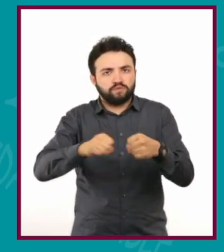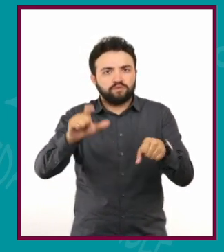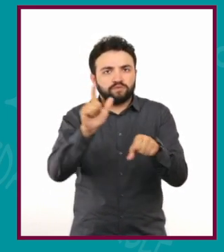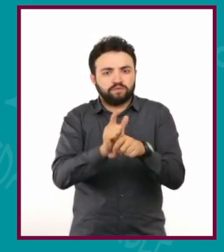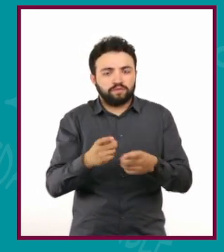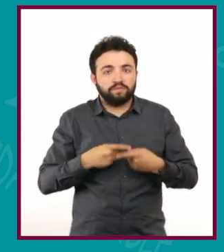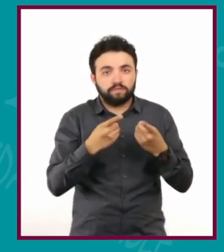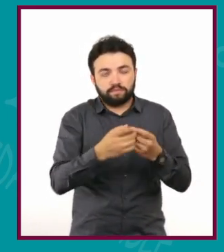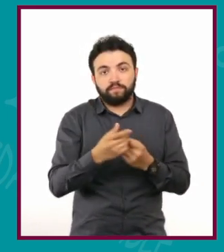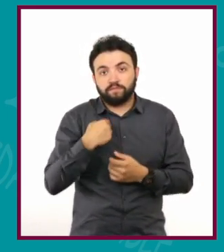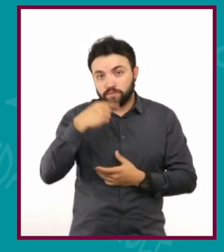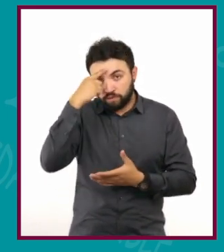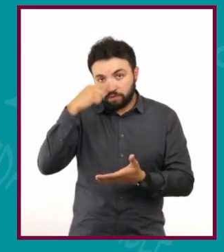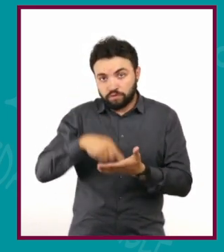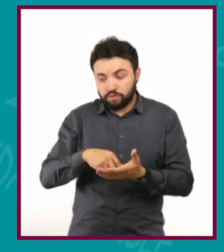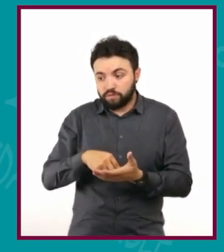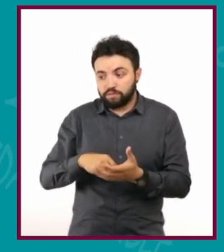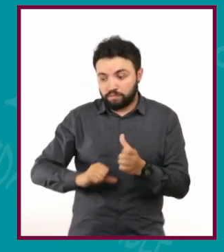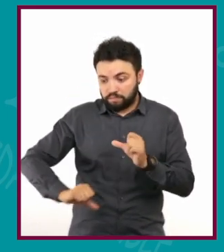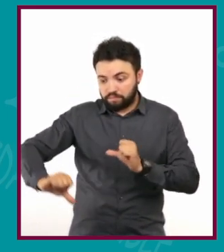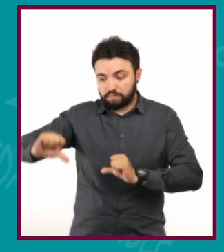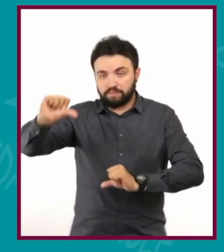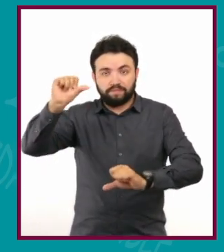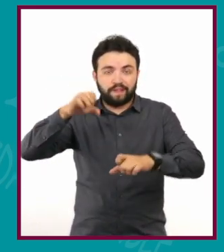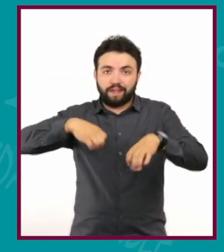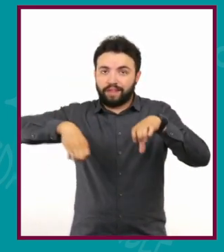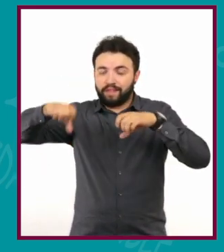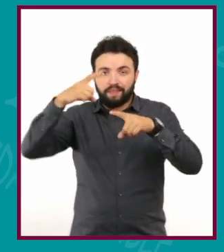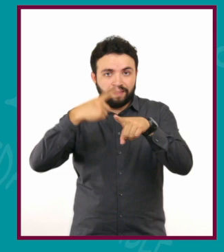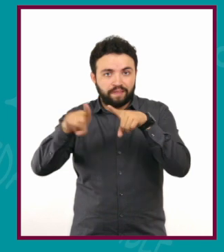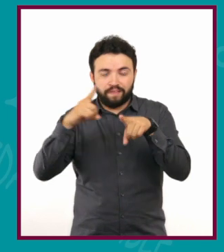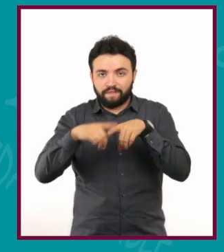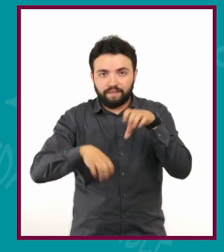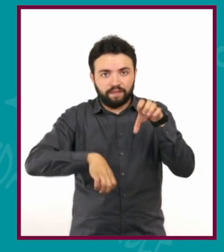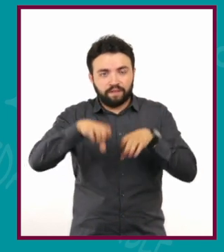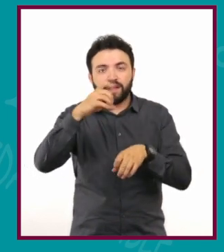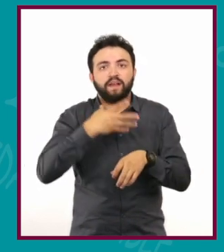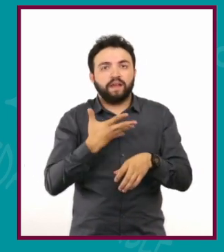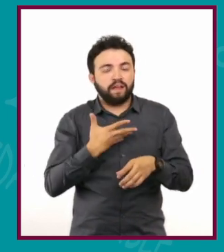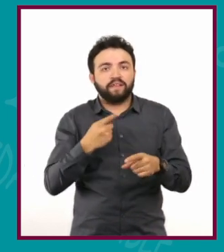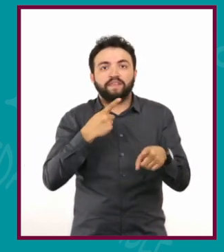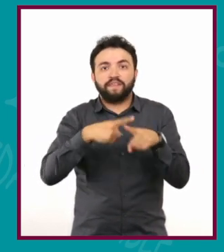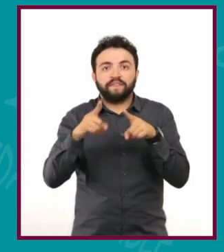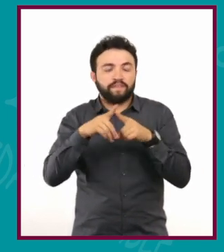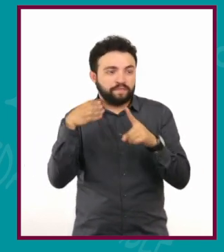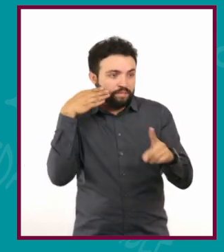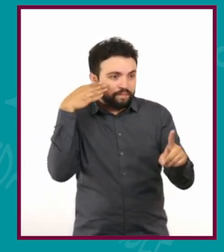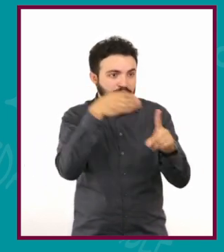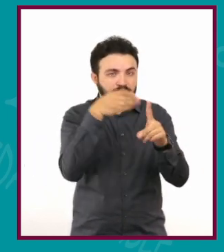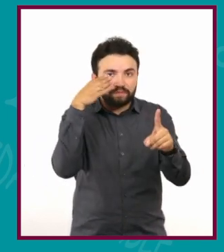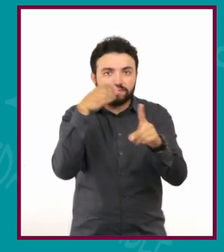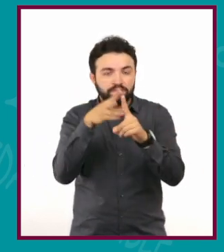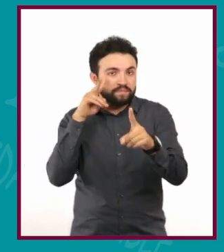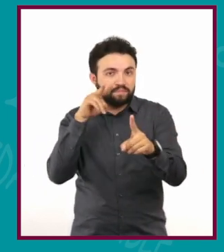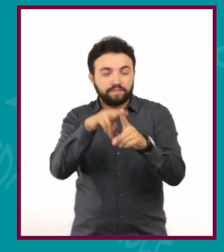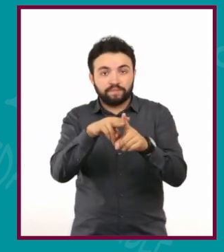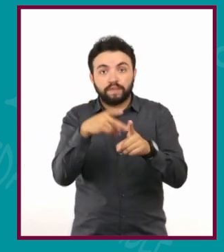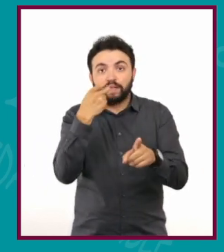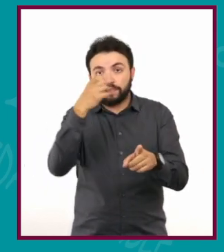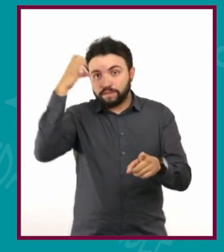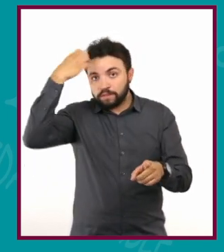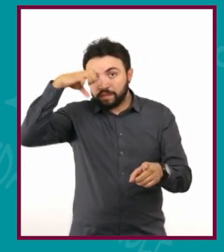de vista de situaciones que todos estamos compartiendo. Y entonces esta experiencia va